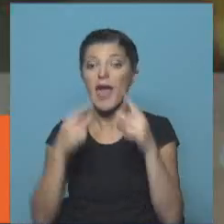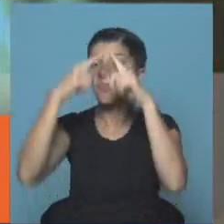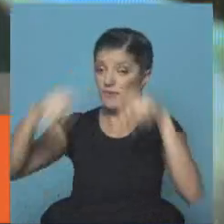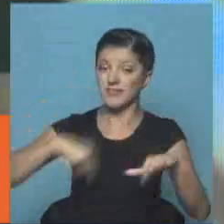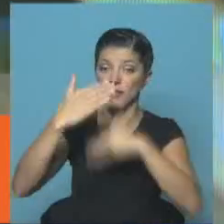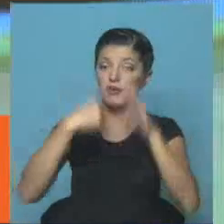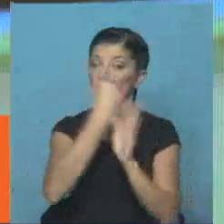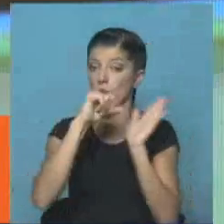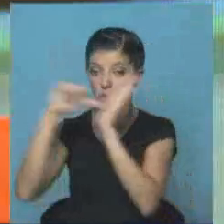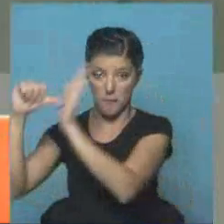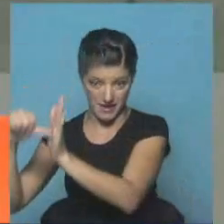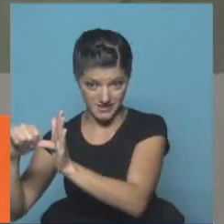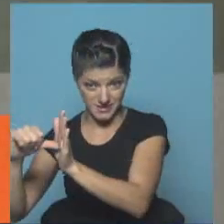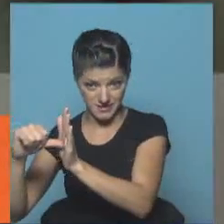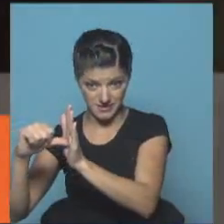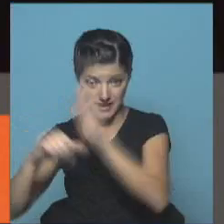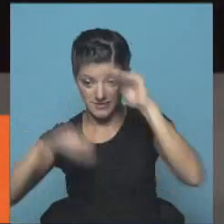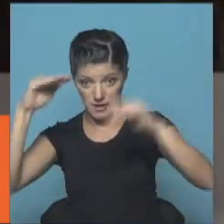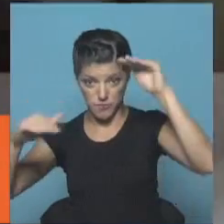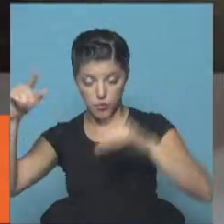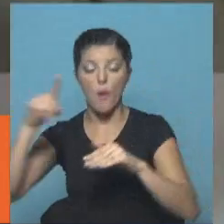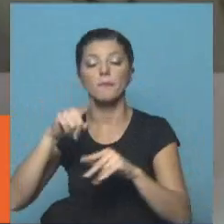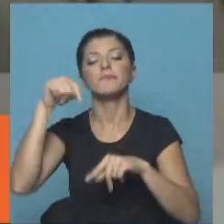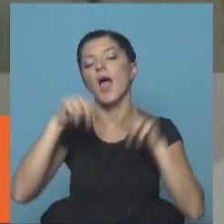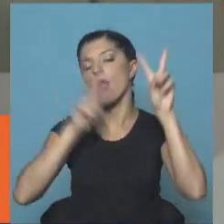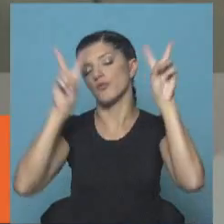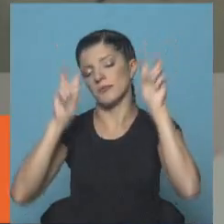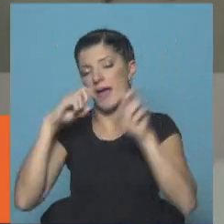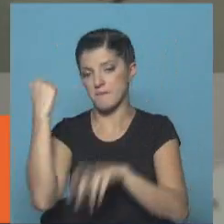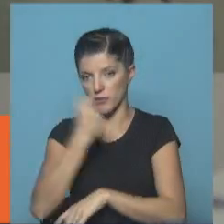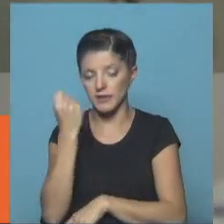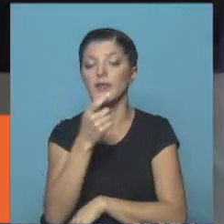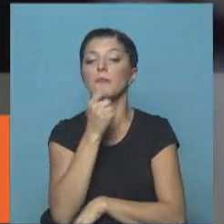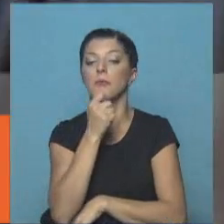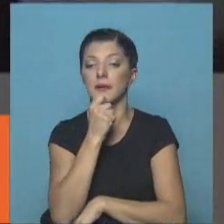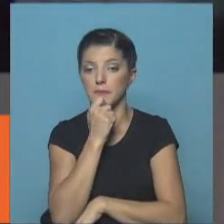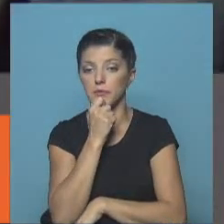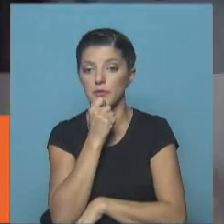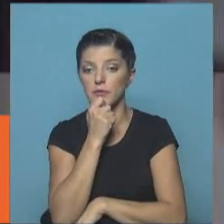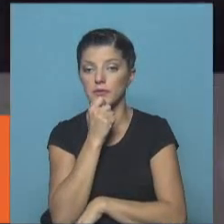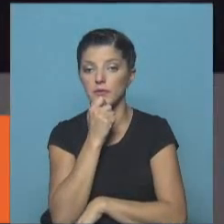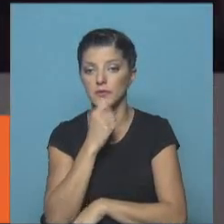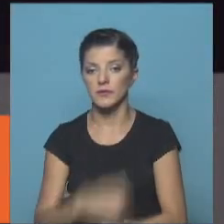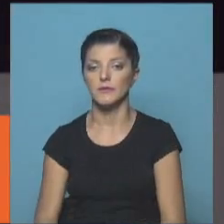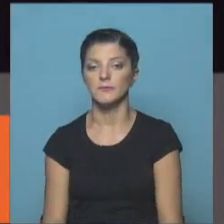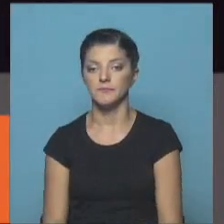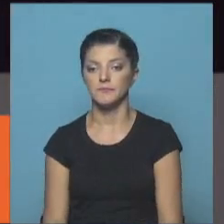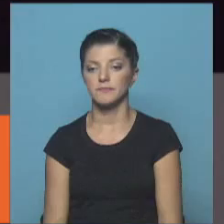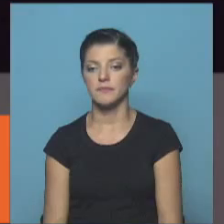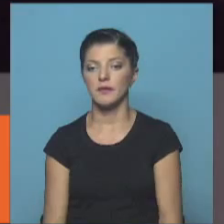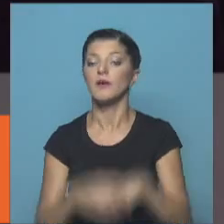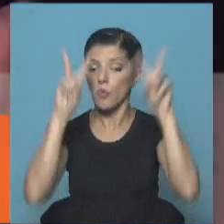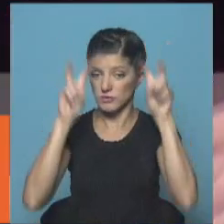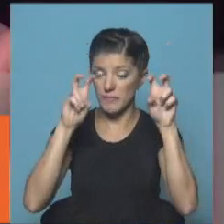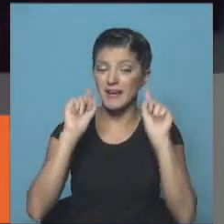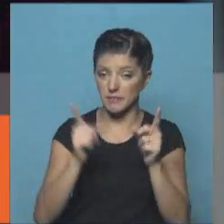del país, las asimetrías entre países. Acá tenemos algunos temas importantes. Por ejemplo, obviamente el tema que también informa y que ha sido quizás un inhibidor